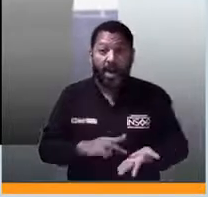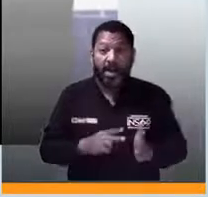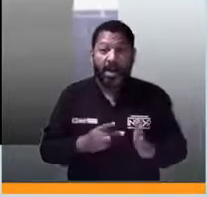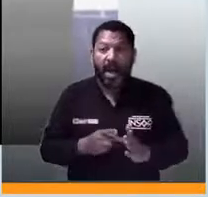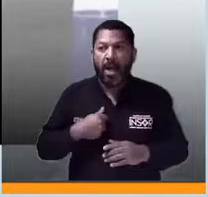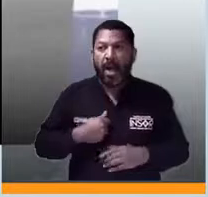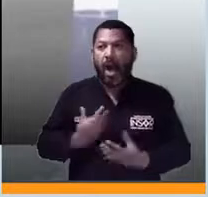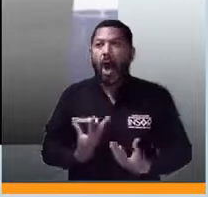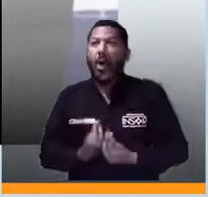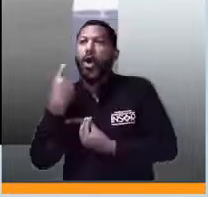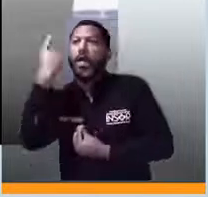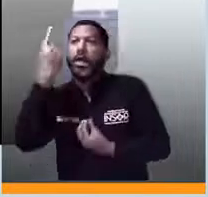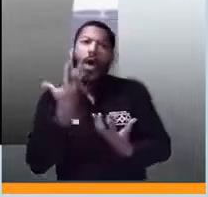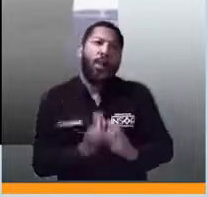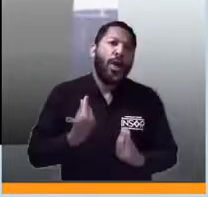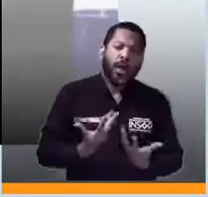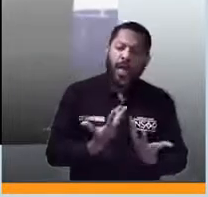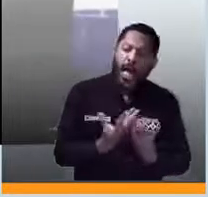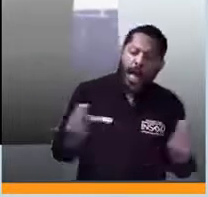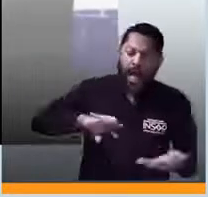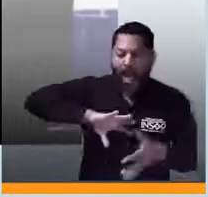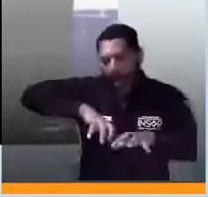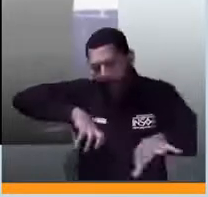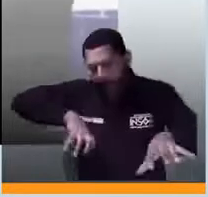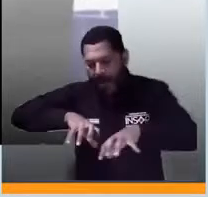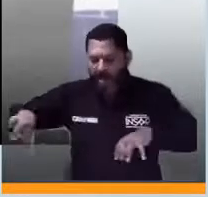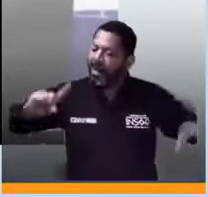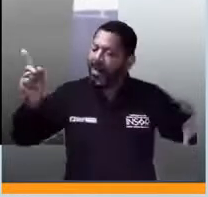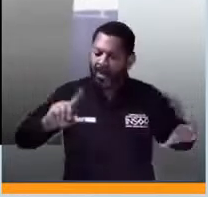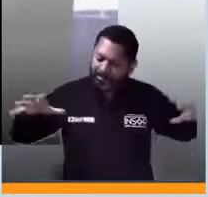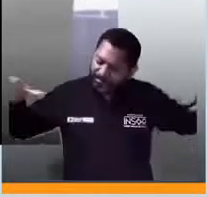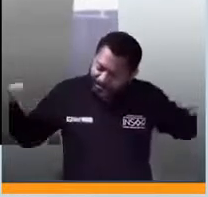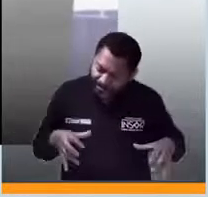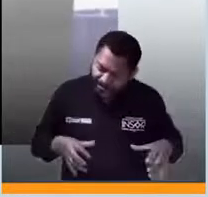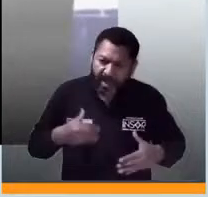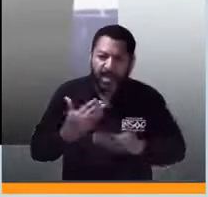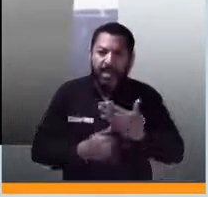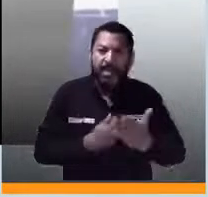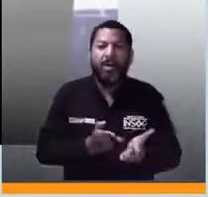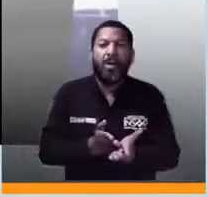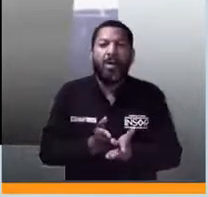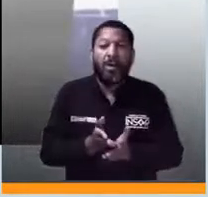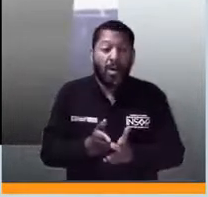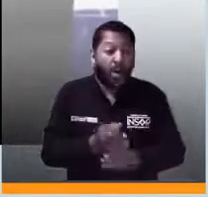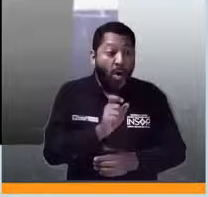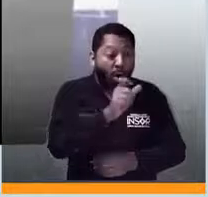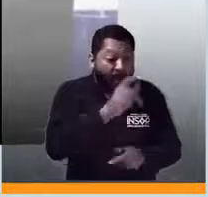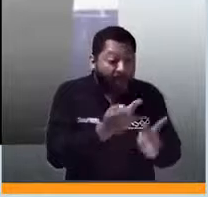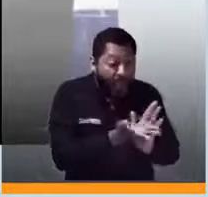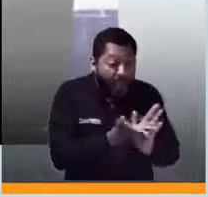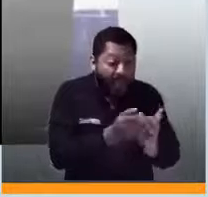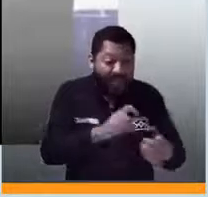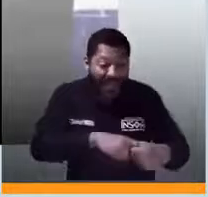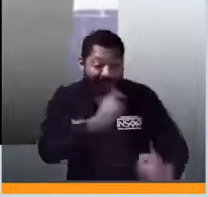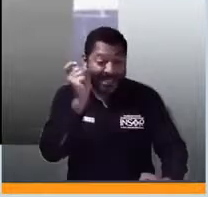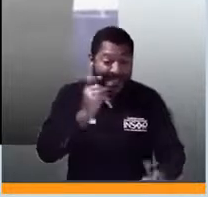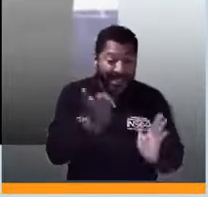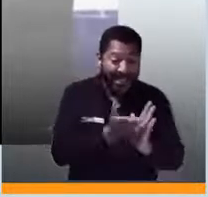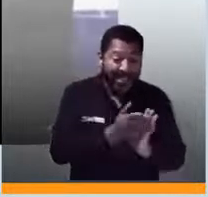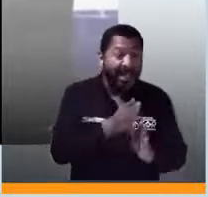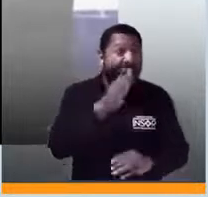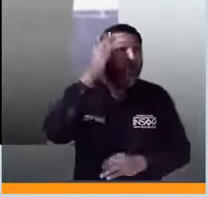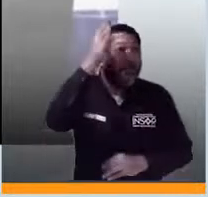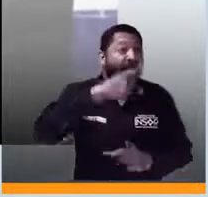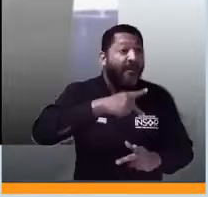diferencias ideológicas o políticas y trabajar en conjunto para que ninguno de nuestros jóvenes se quede en el camino. Porque un joven que abandone el sistema hoy va a frustrar